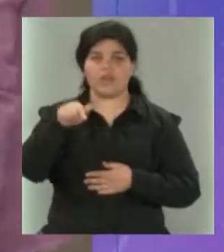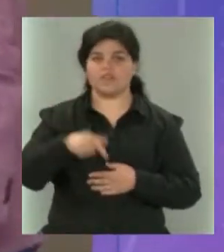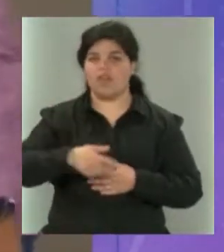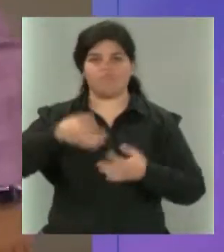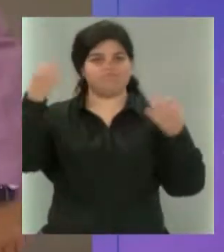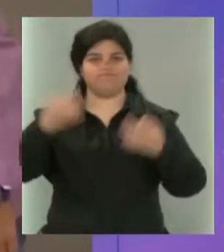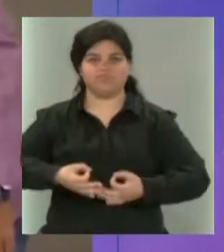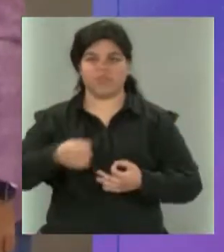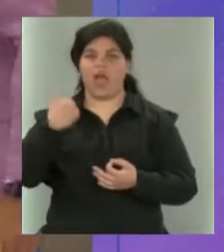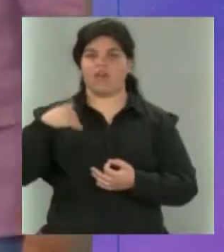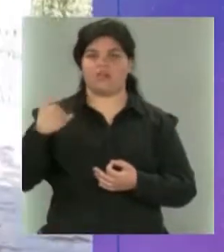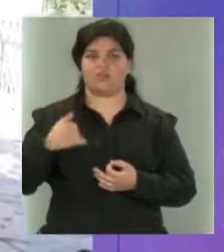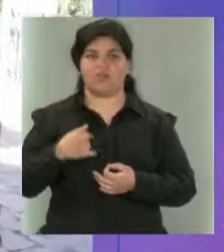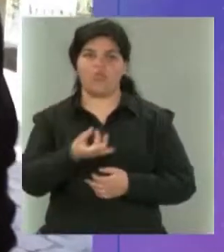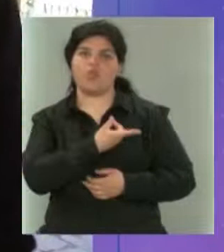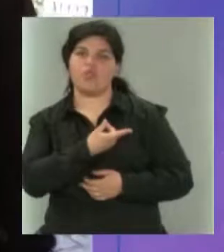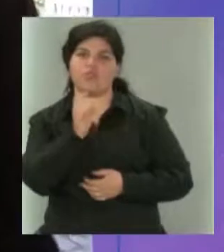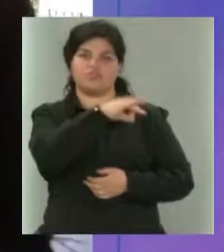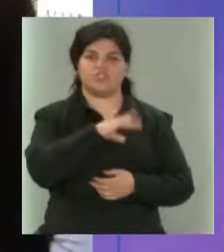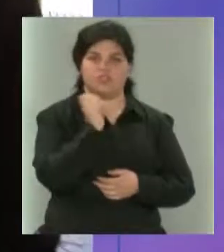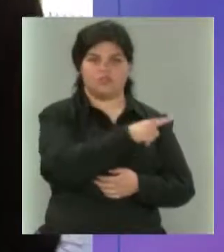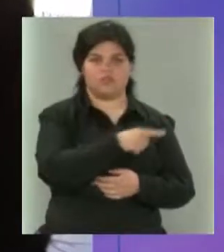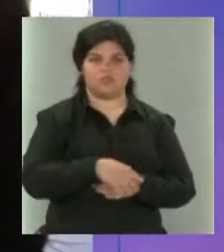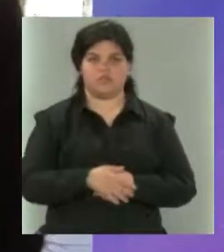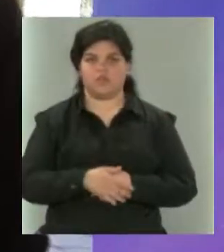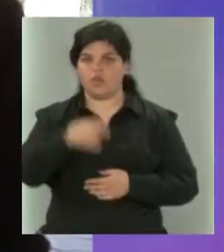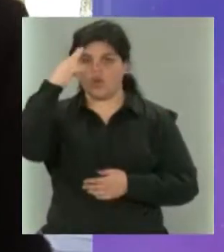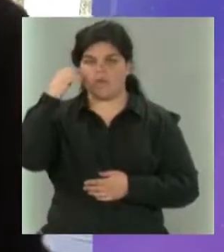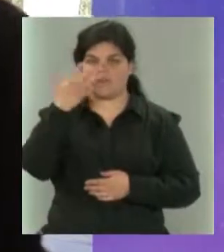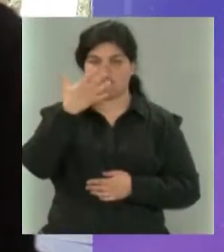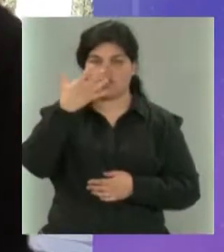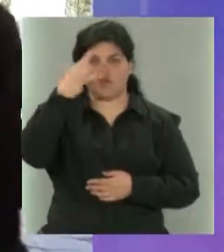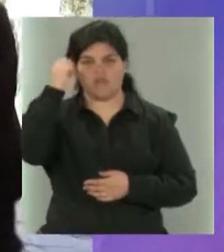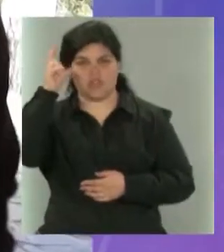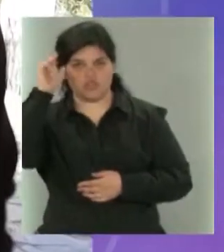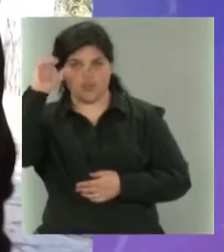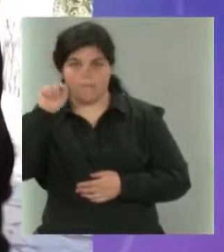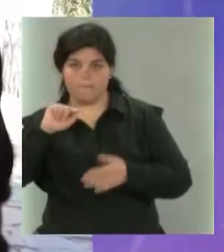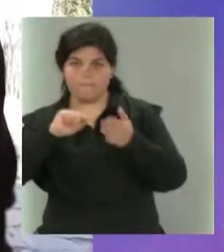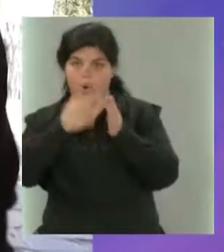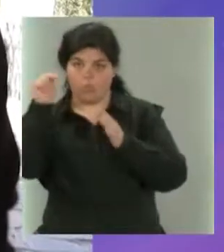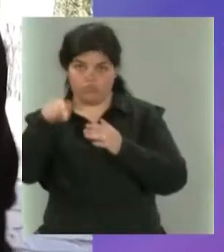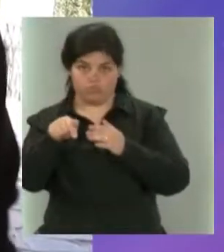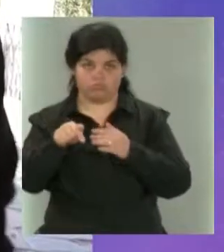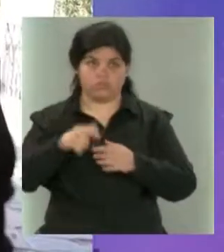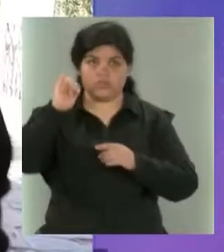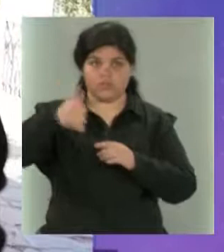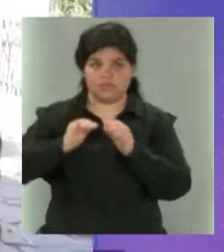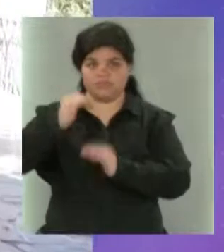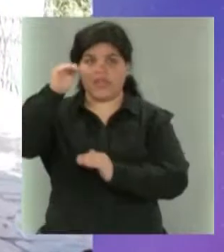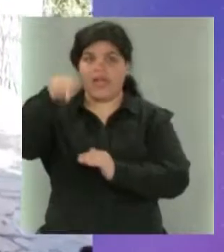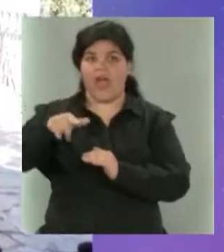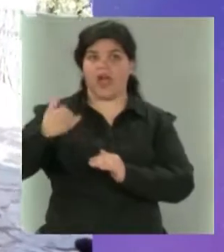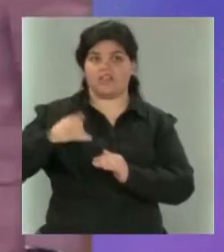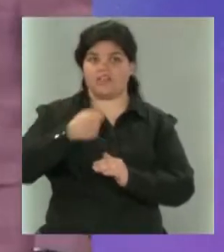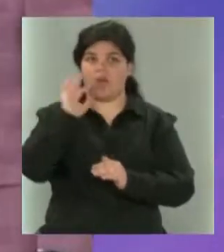argentinos. Procedencia Chile. Tiene 95 y 98 puntos Parker y son el mejor Cabernet Franc de Argentina y